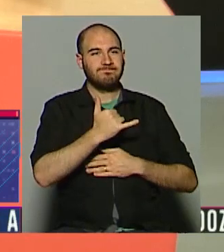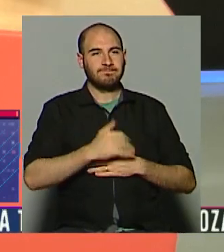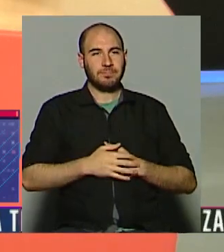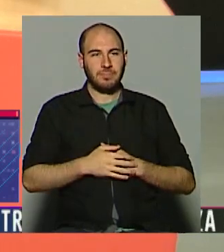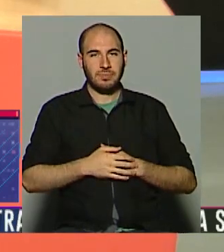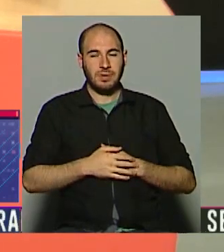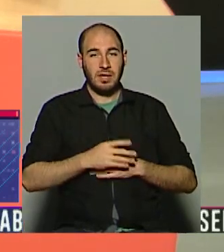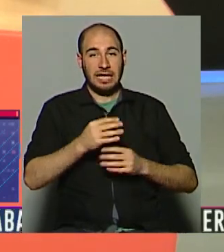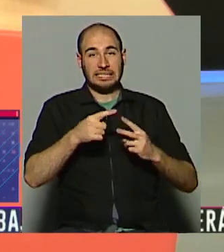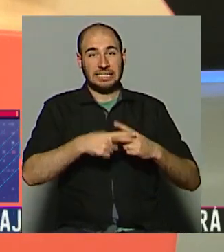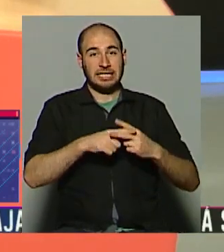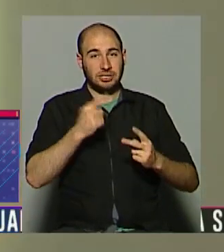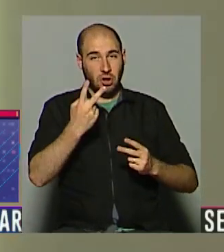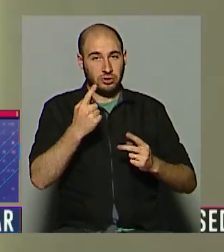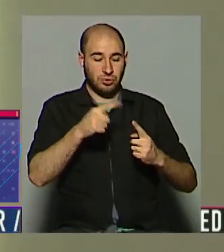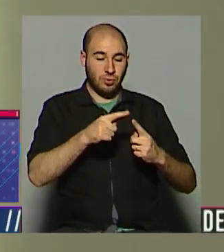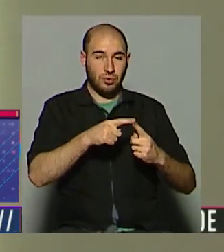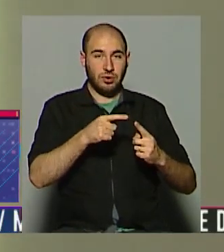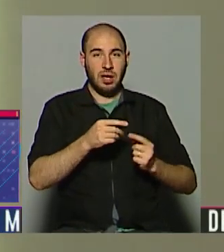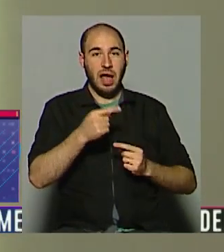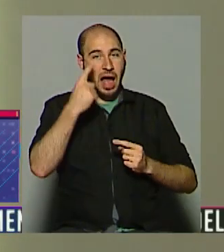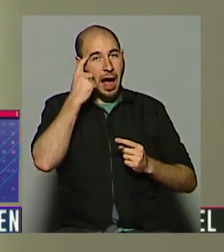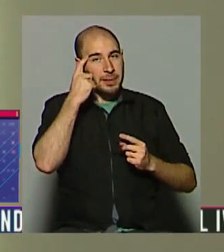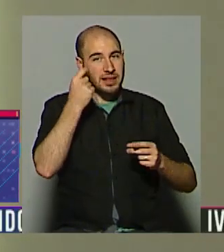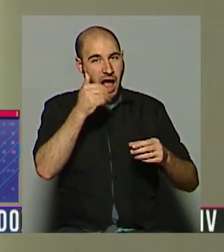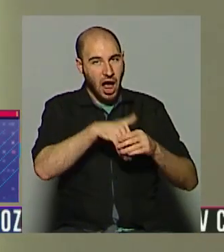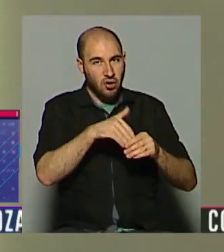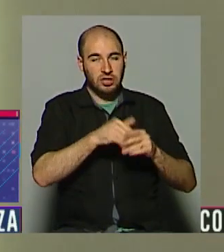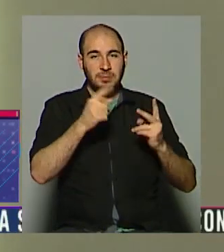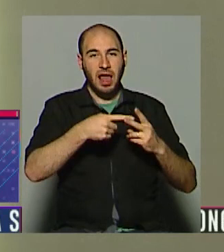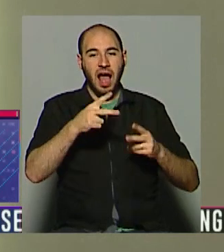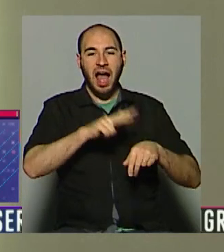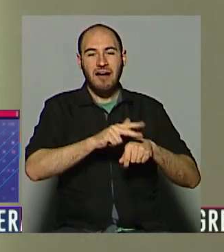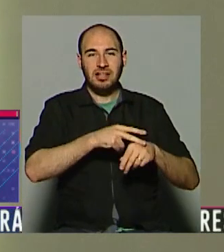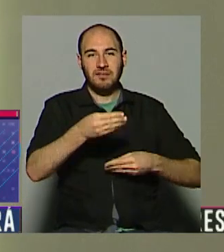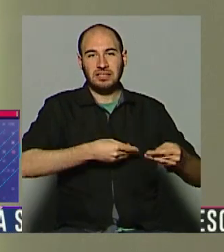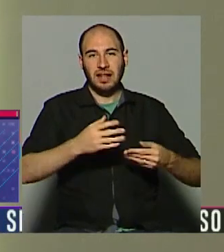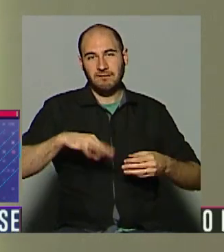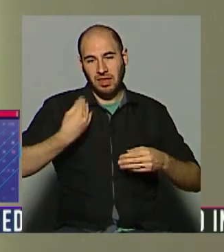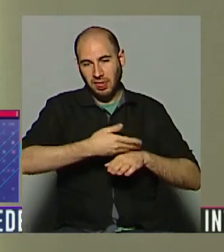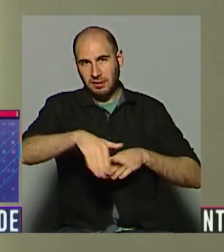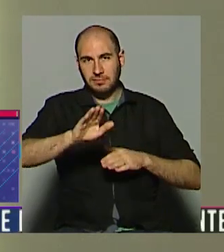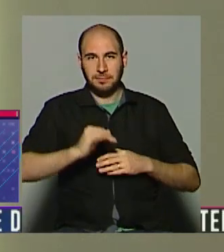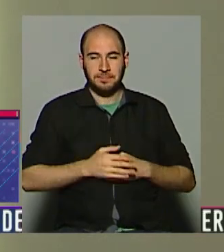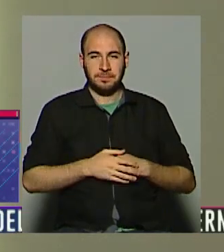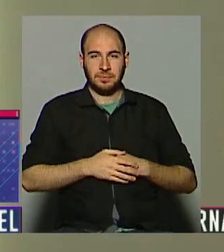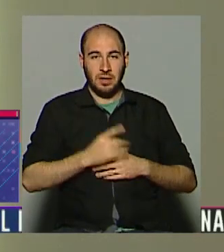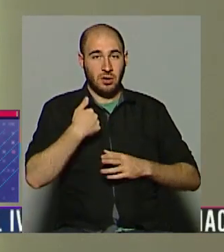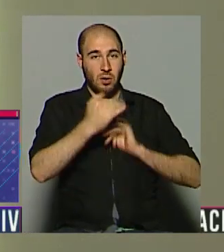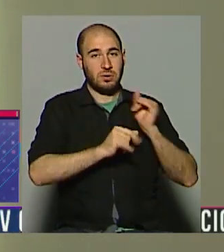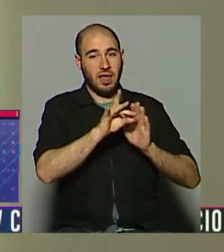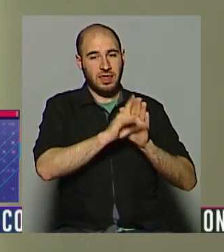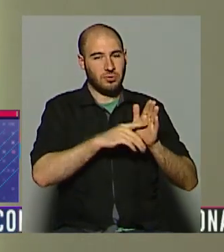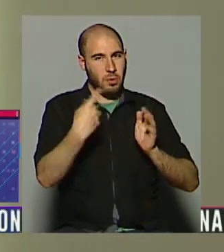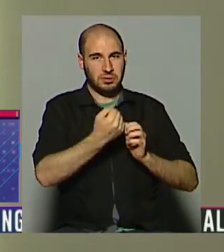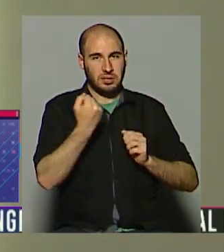supuesto. Tenemos 2 talleres, que uno es Aprendiendo a Ahorrar y Habilidades Financieras para la Vida. Uh-huh. Te cuento un dato de color